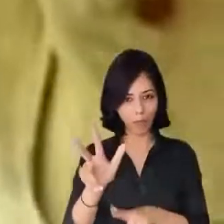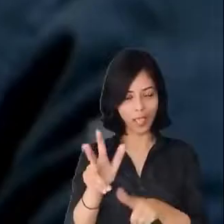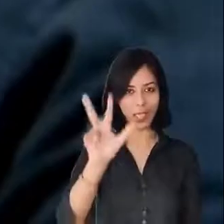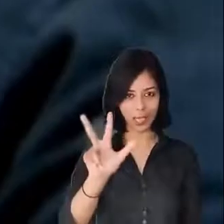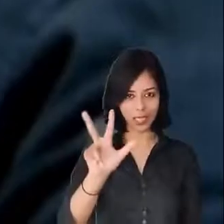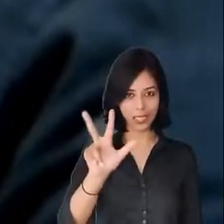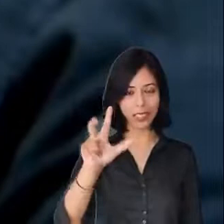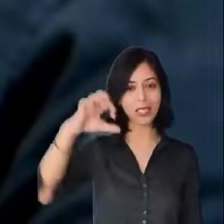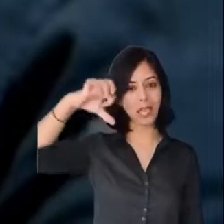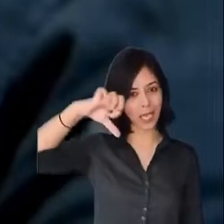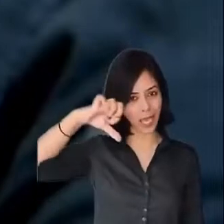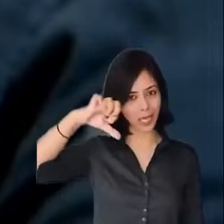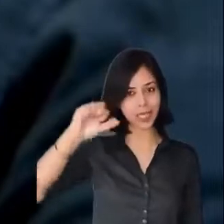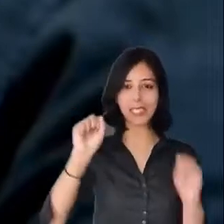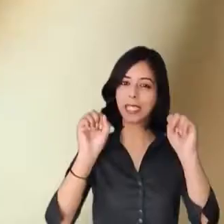la verdad.